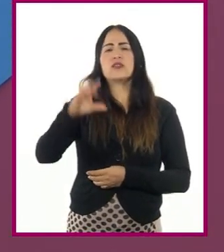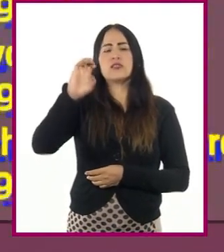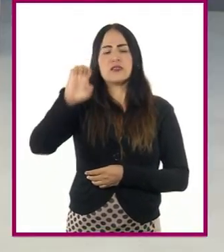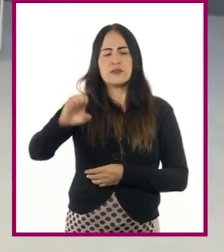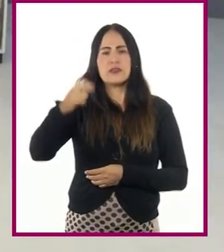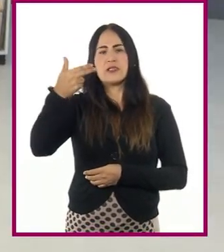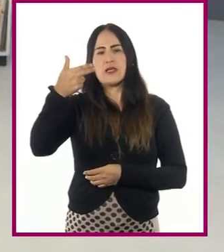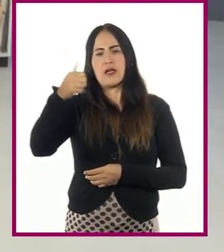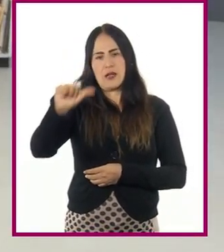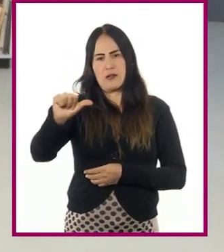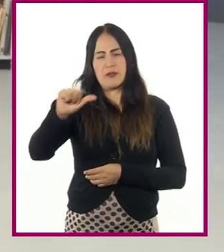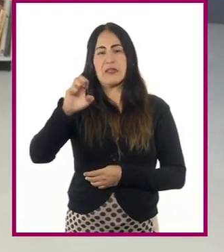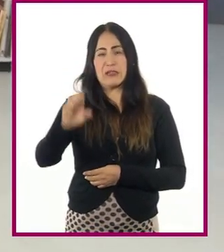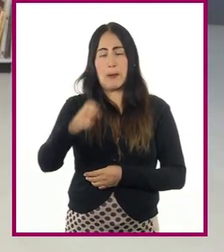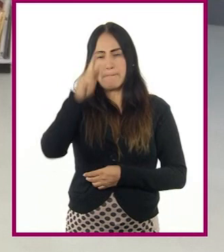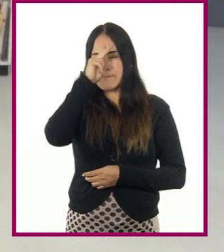Álvarez.